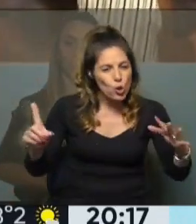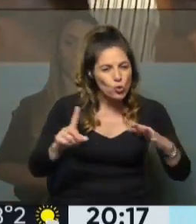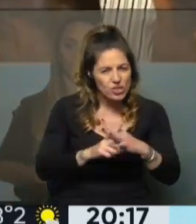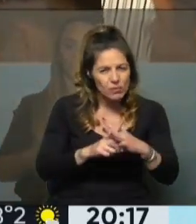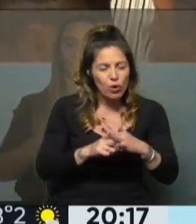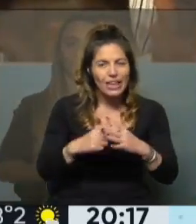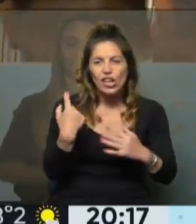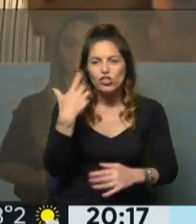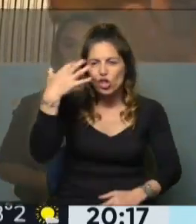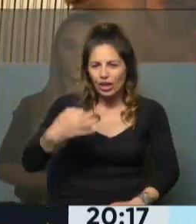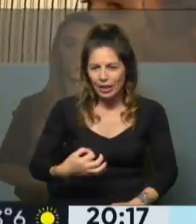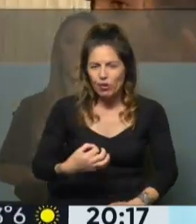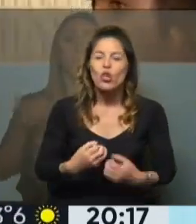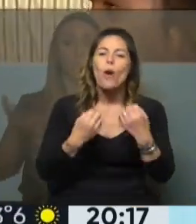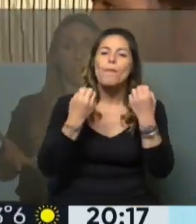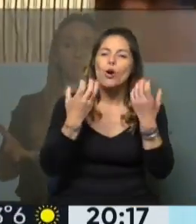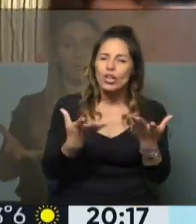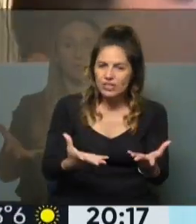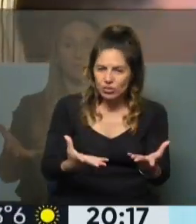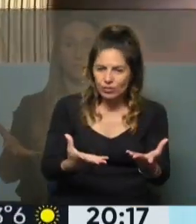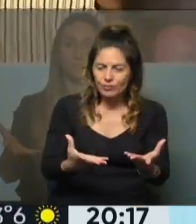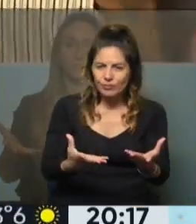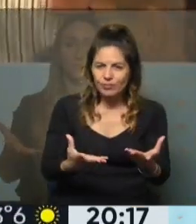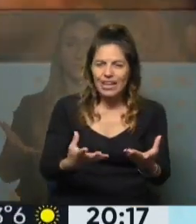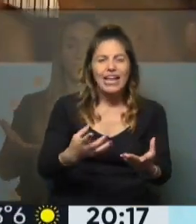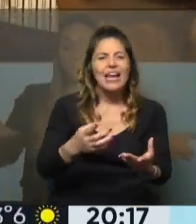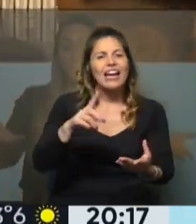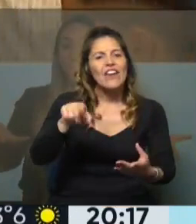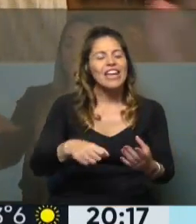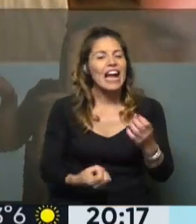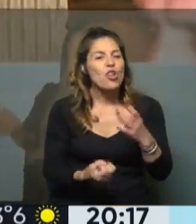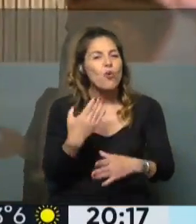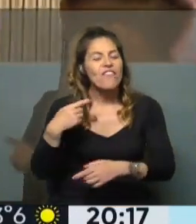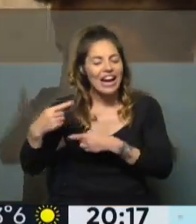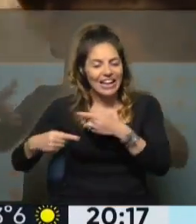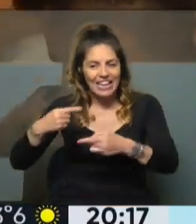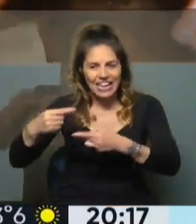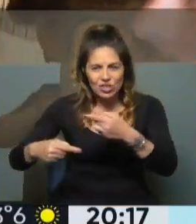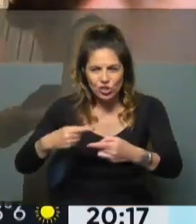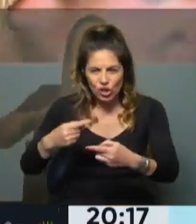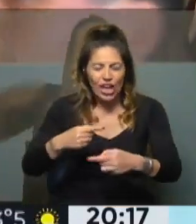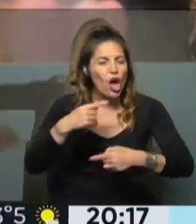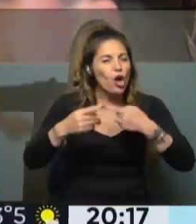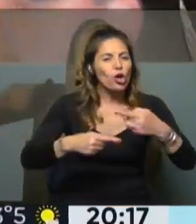el que creemos por eso que vengan las nuevas generaciones sigamos haciendo